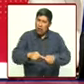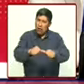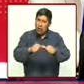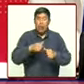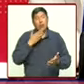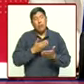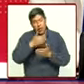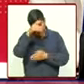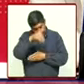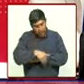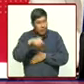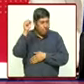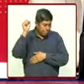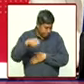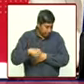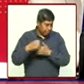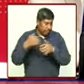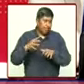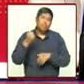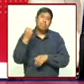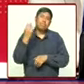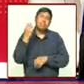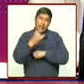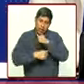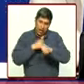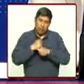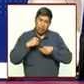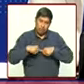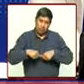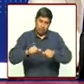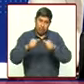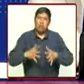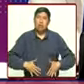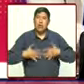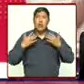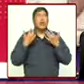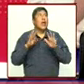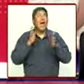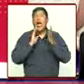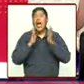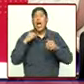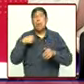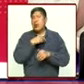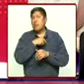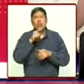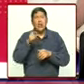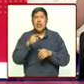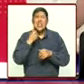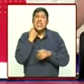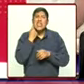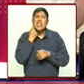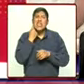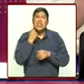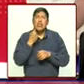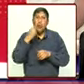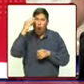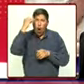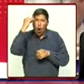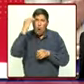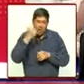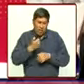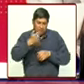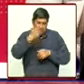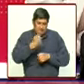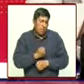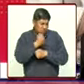Muy buenas noches, tengo ustedes. Sí, ya hace 14 años que vivo acá. Bien, hablemos brevemente de ese ataque terrorista primero, por favor, porque se dijo